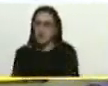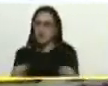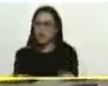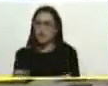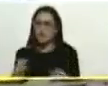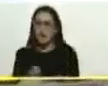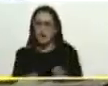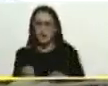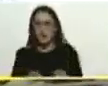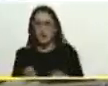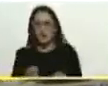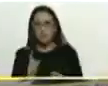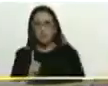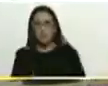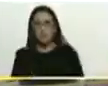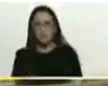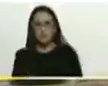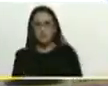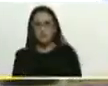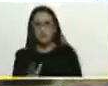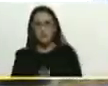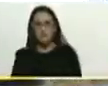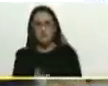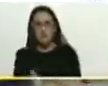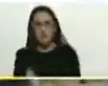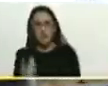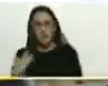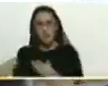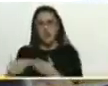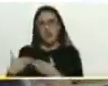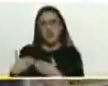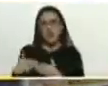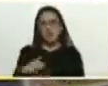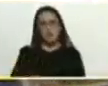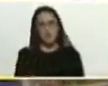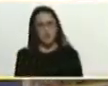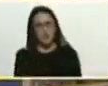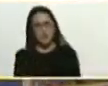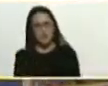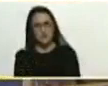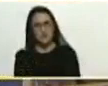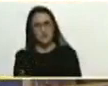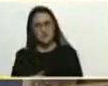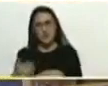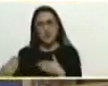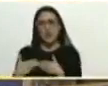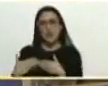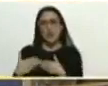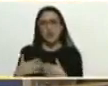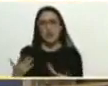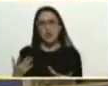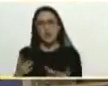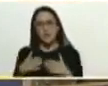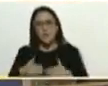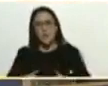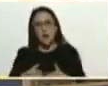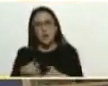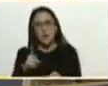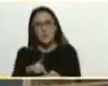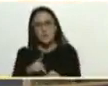económica Por qué nos tienen que perseguir porque tienen que perseguir un barco petrolero